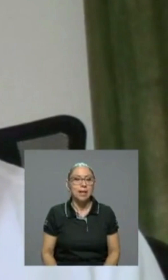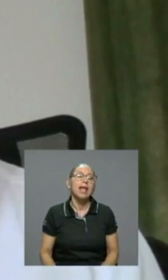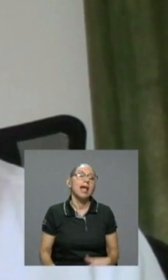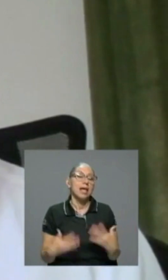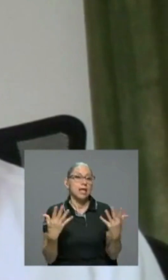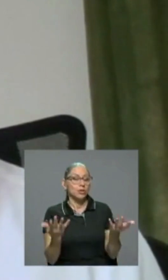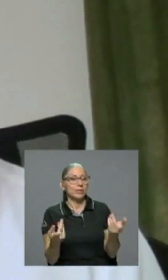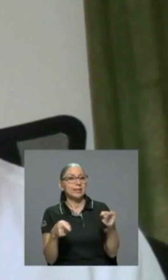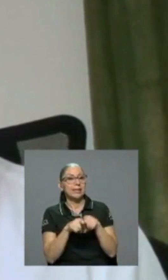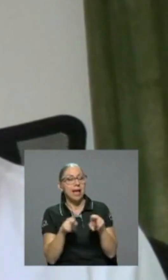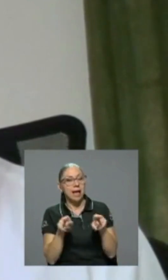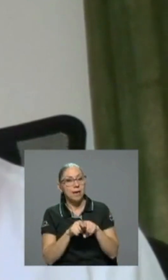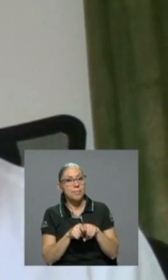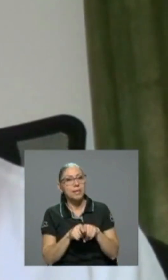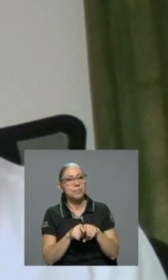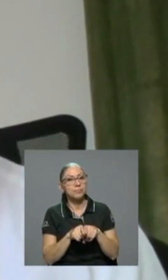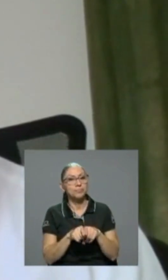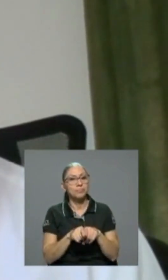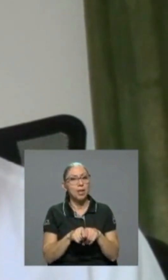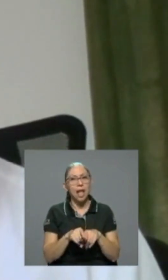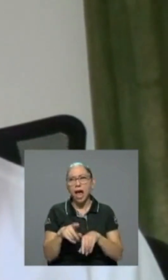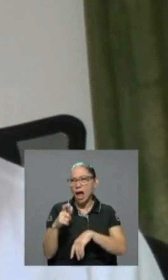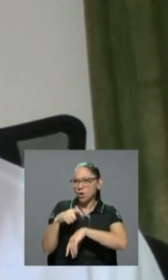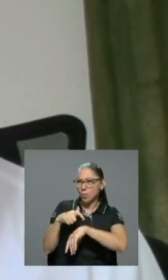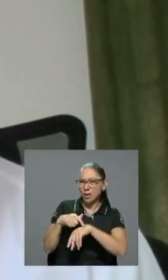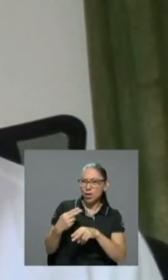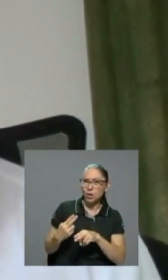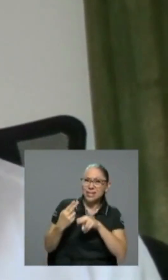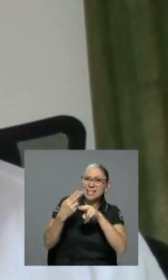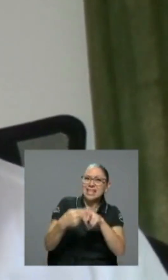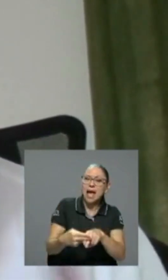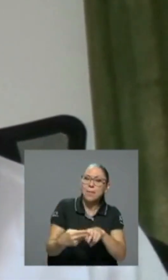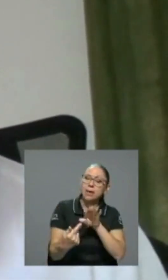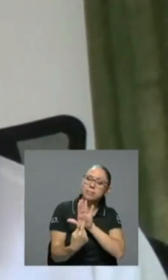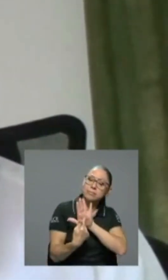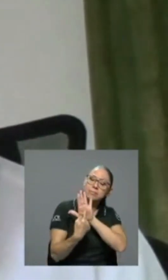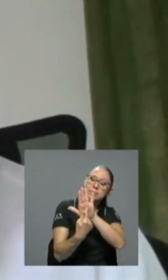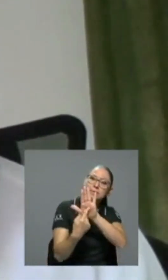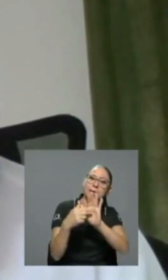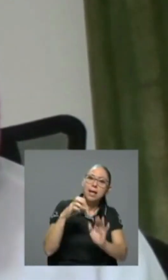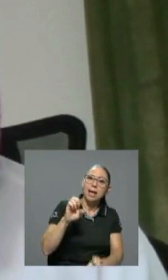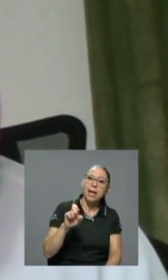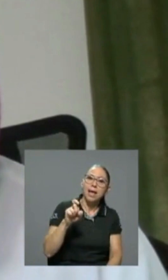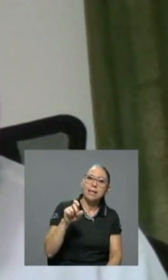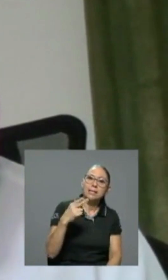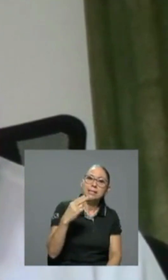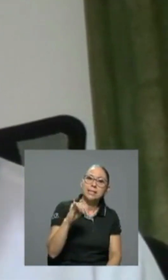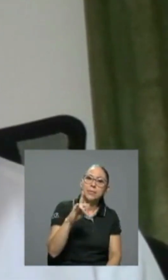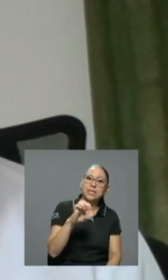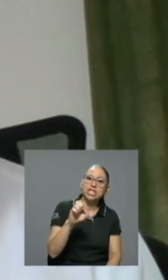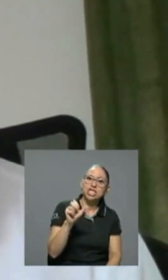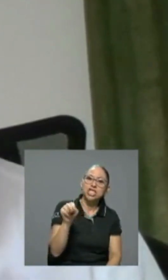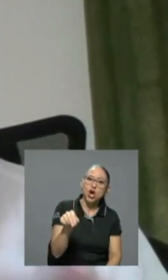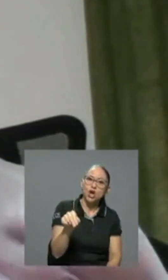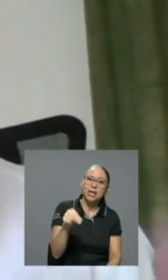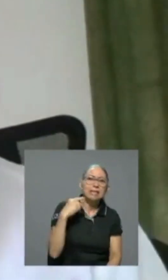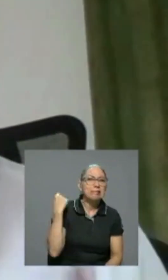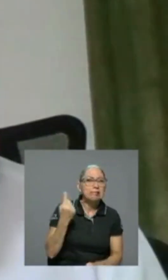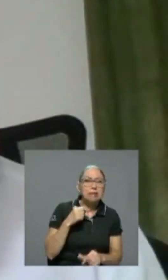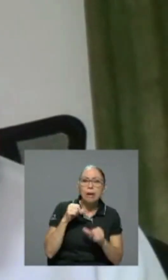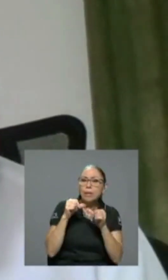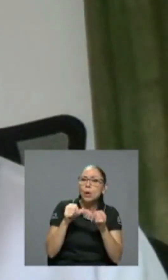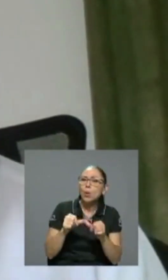hay también hay un periódico que se llama La Exhibición, que es una crítica continua al presidente Porras y